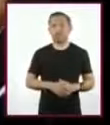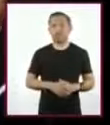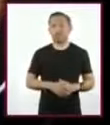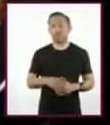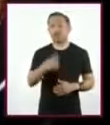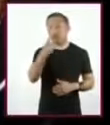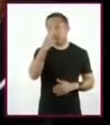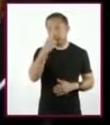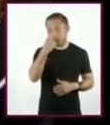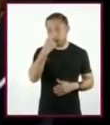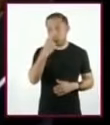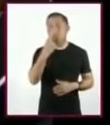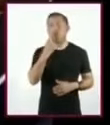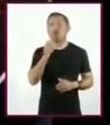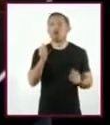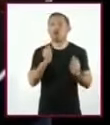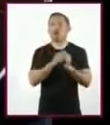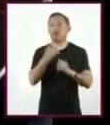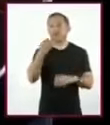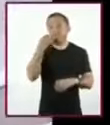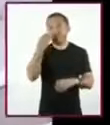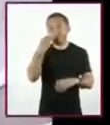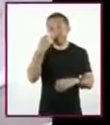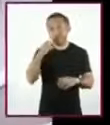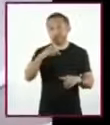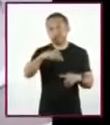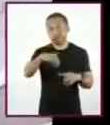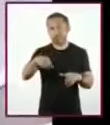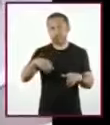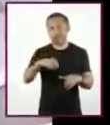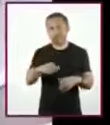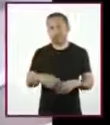Masajito y cilantro, bastante, mira qué bien.